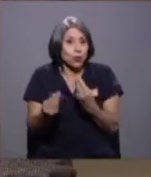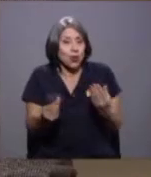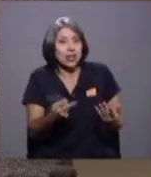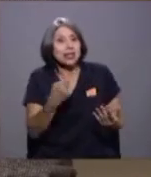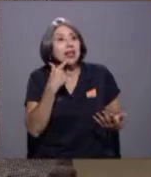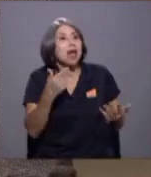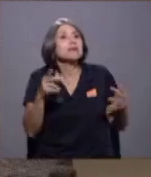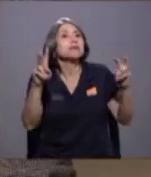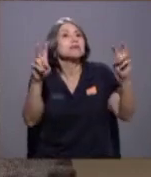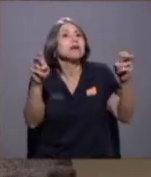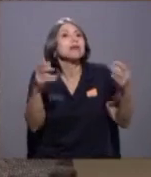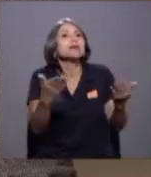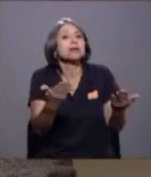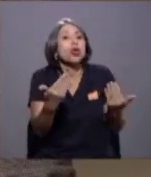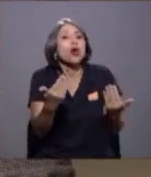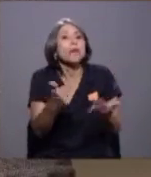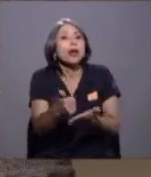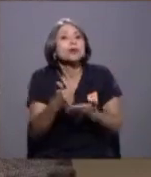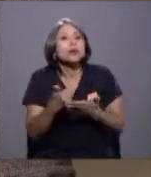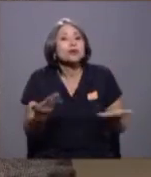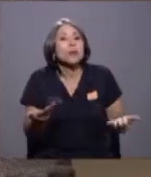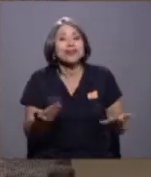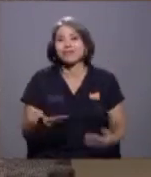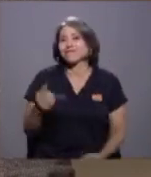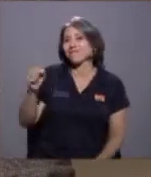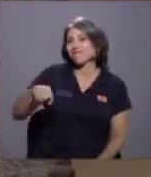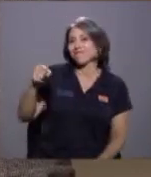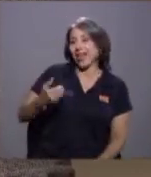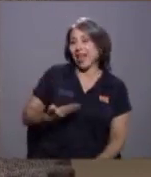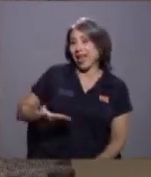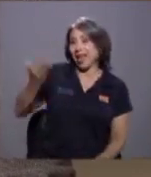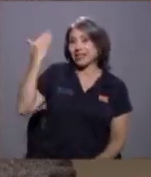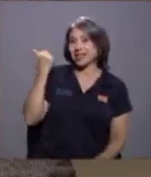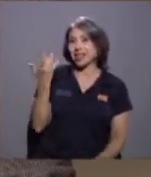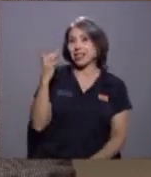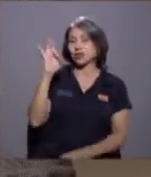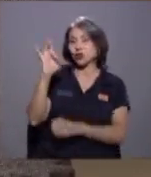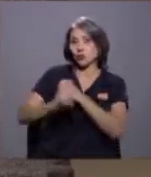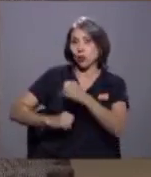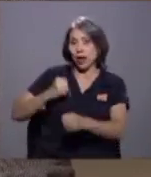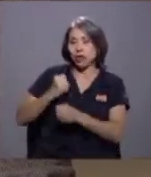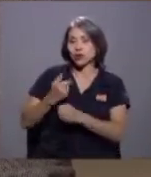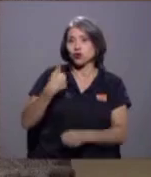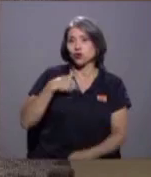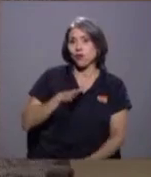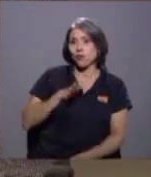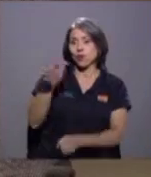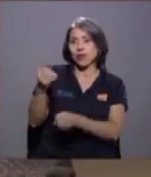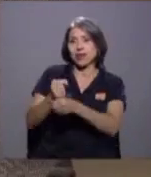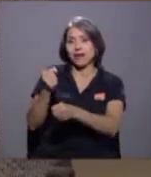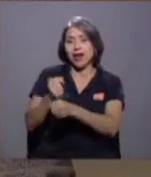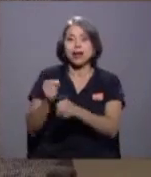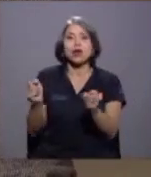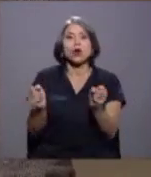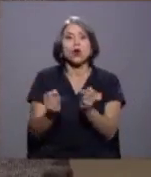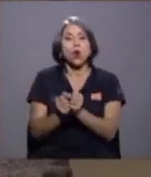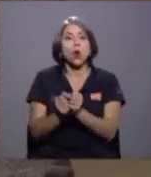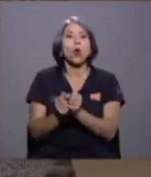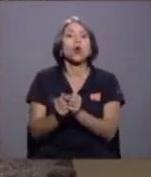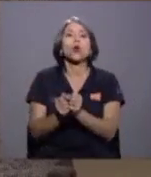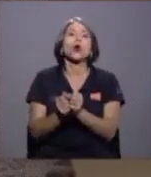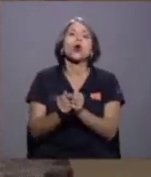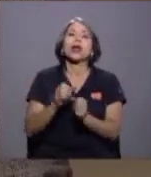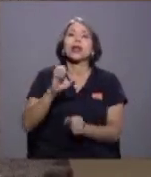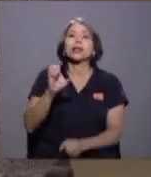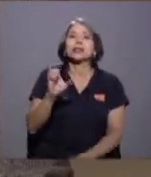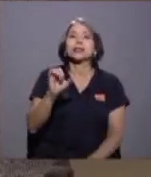Hace 18 años yo me fui a trabajar con CINDE, la Corporación de Iniciativas para el